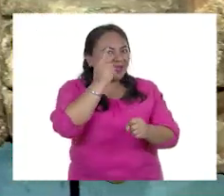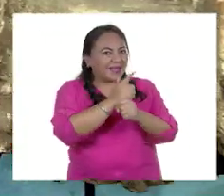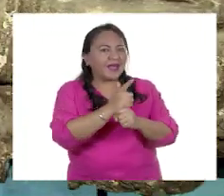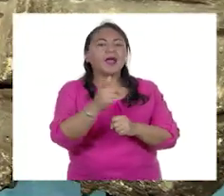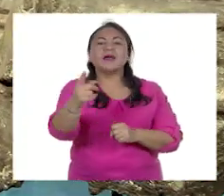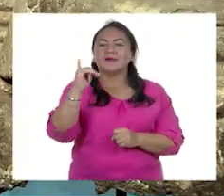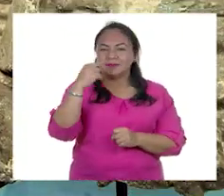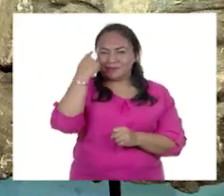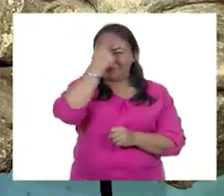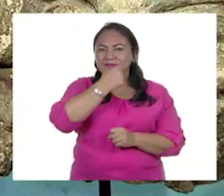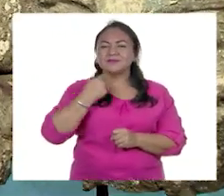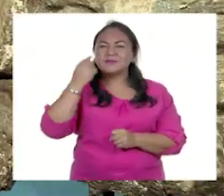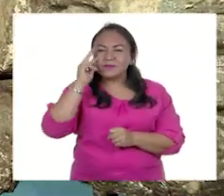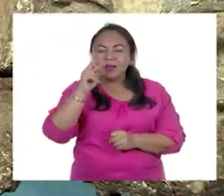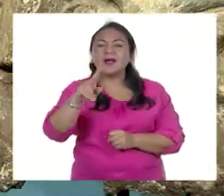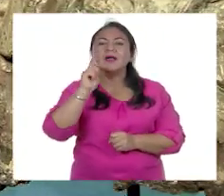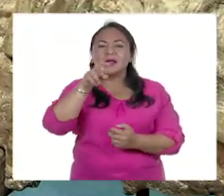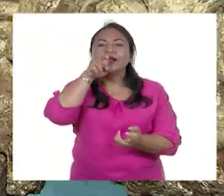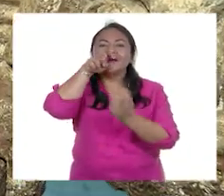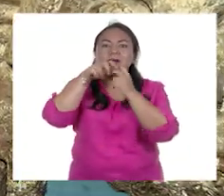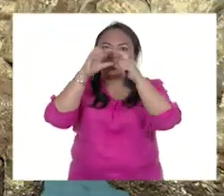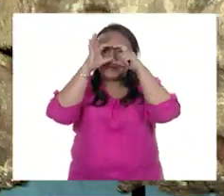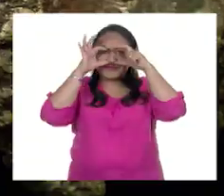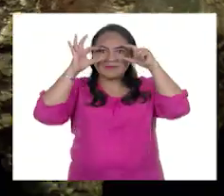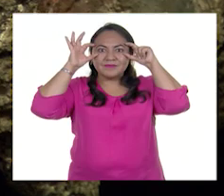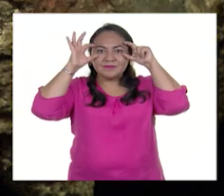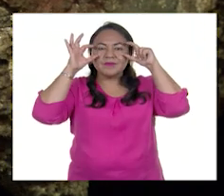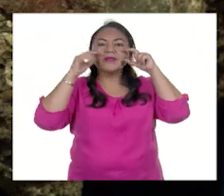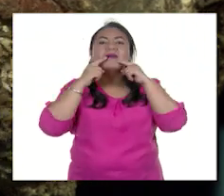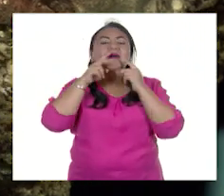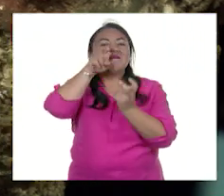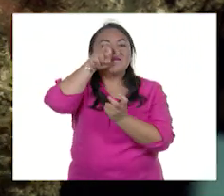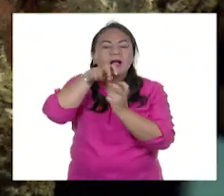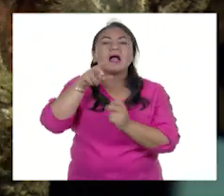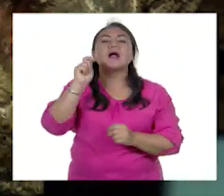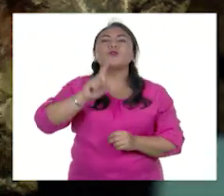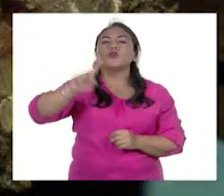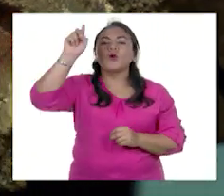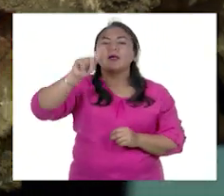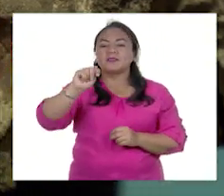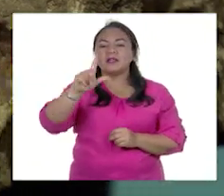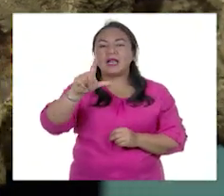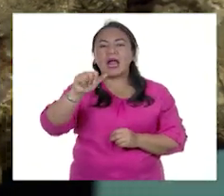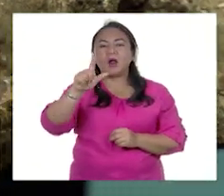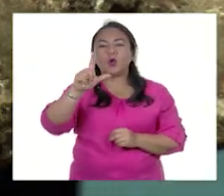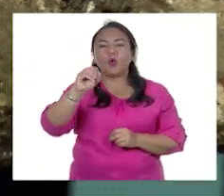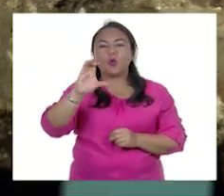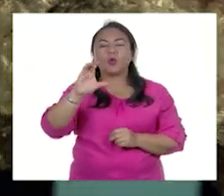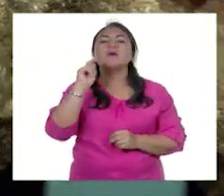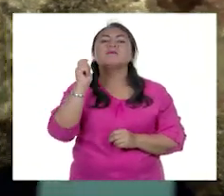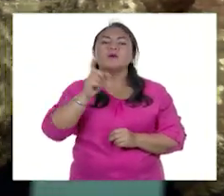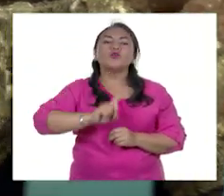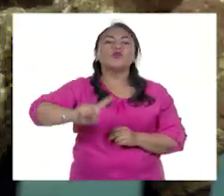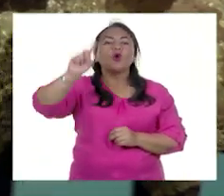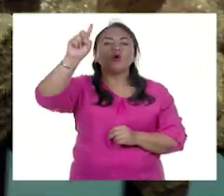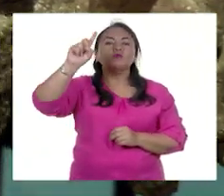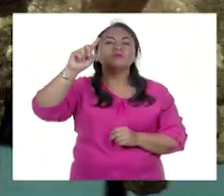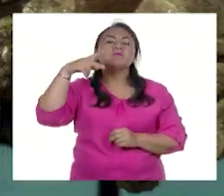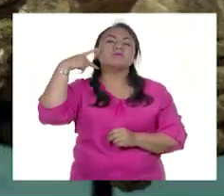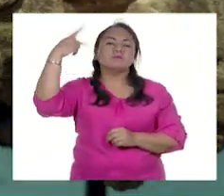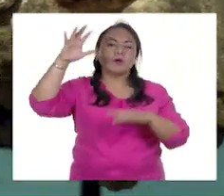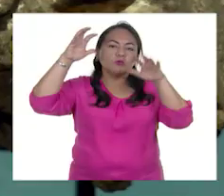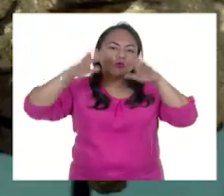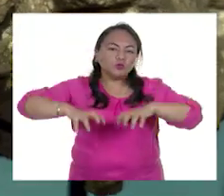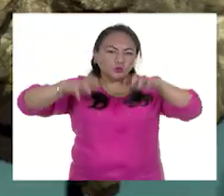reconocerlo. Sí. Es Tlaloc con sus grandes ojos circulares, sus colmillos, en fin, es el dios de la lluvia con un